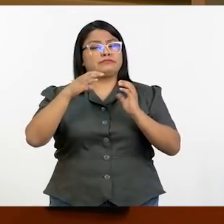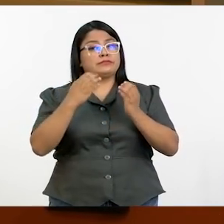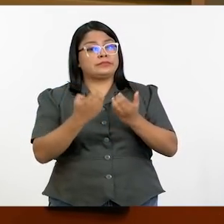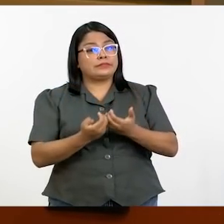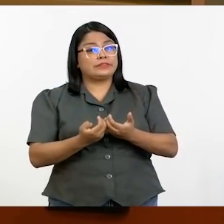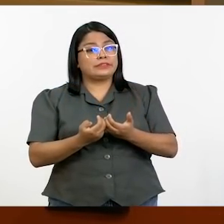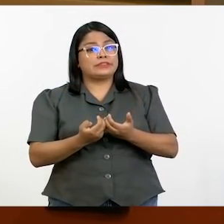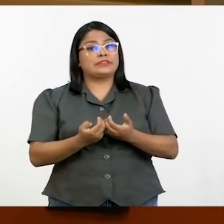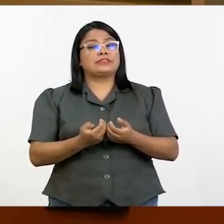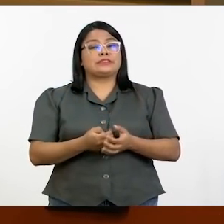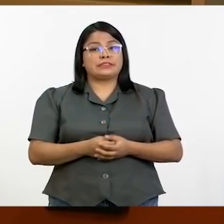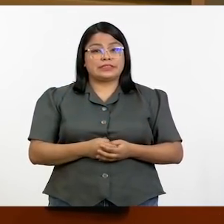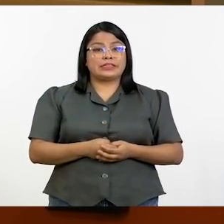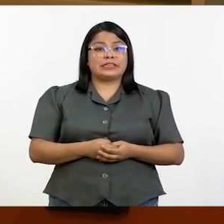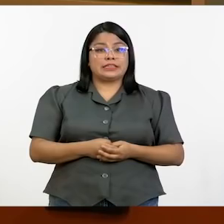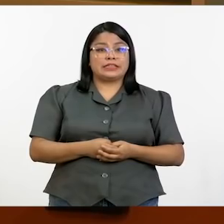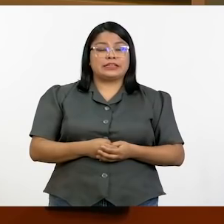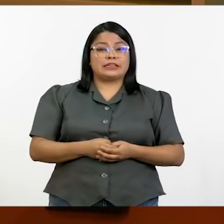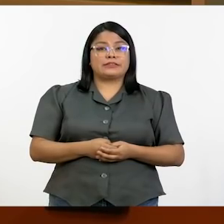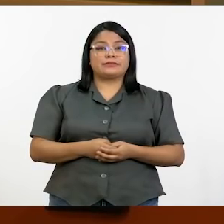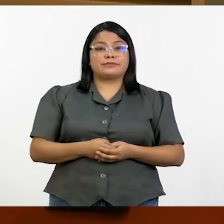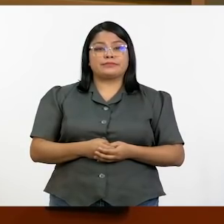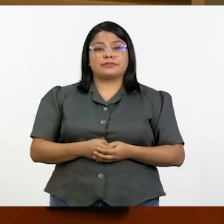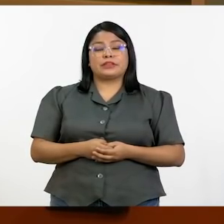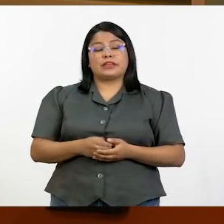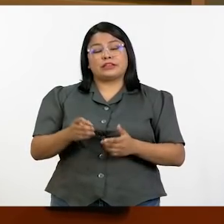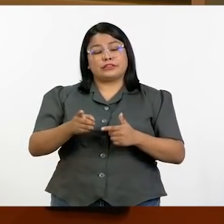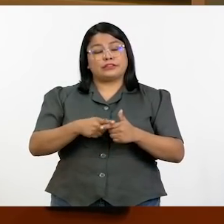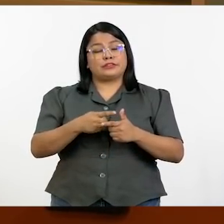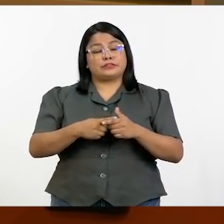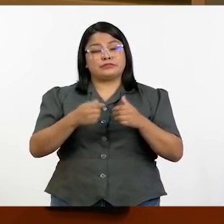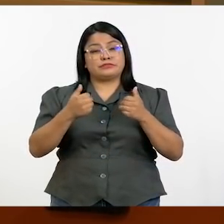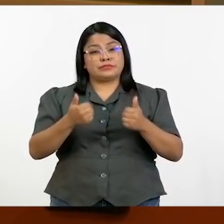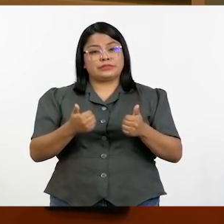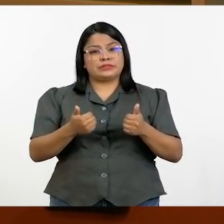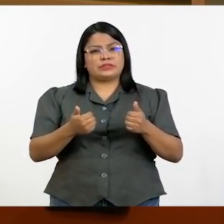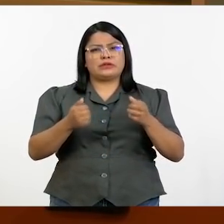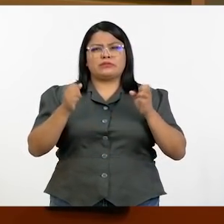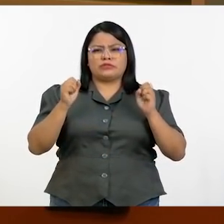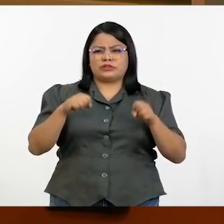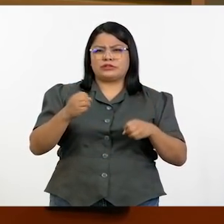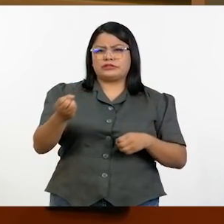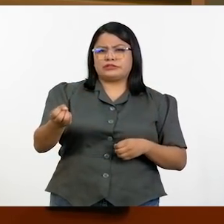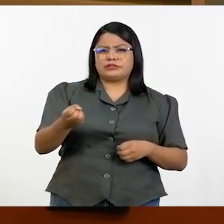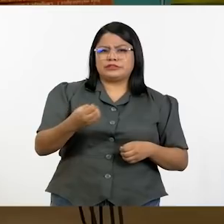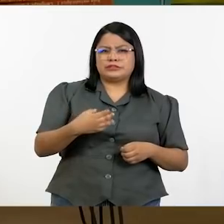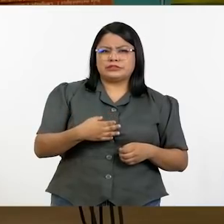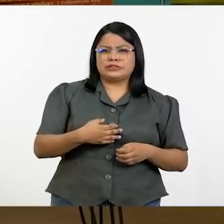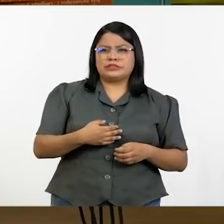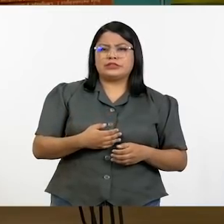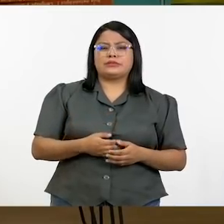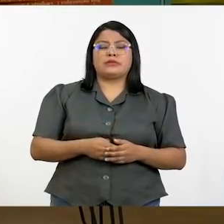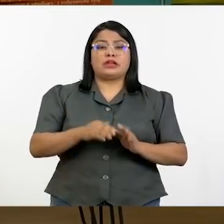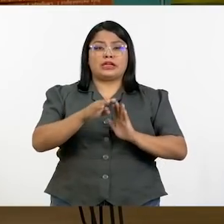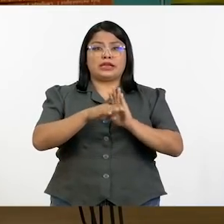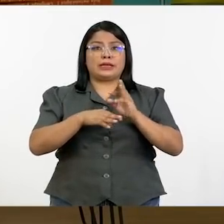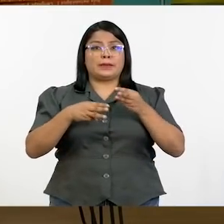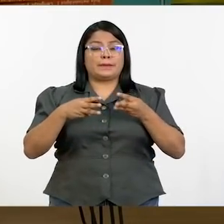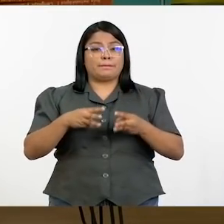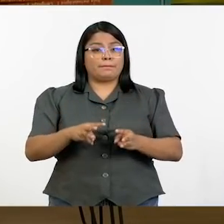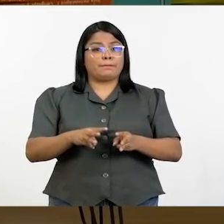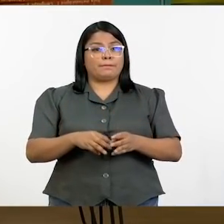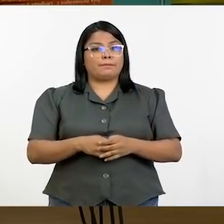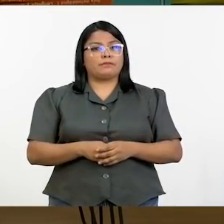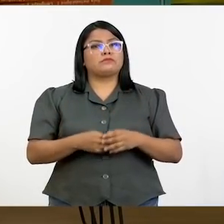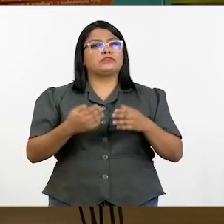planificación de clases y la gestión de una clase en el aula. Así que bueno, Esmeralda, ¿qué puedes comentarnos acerca de las guías